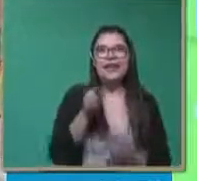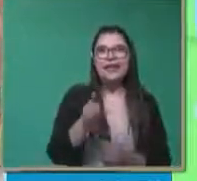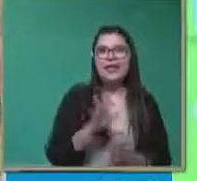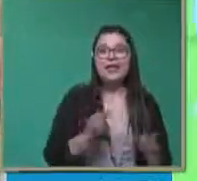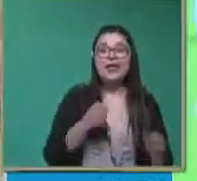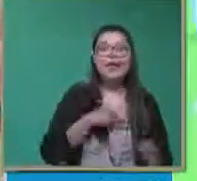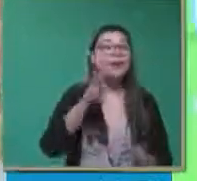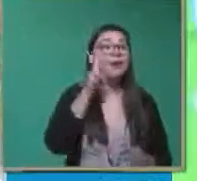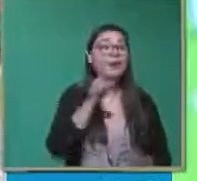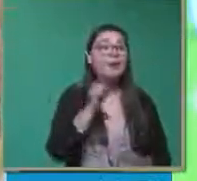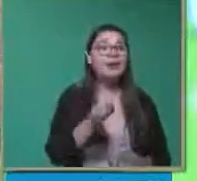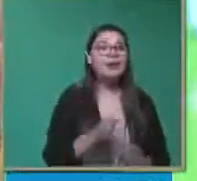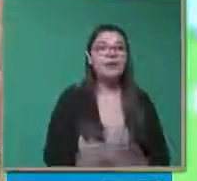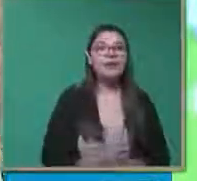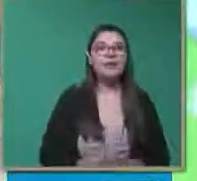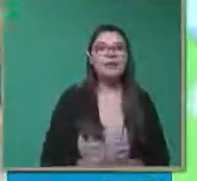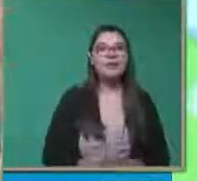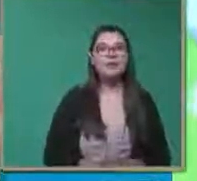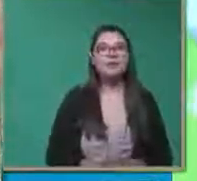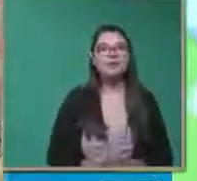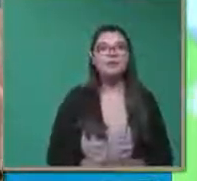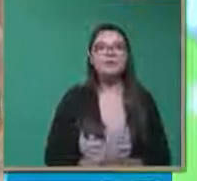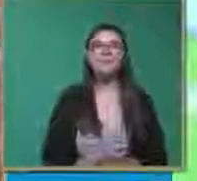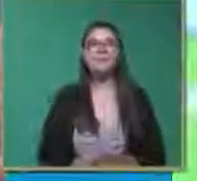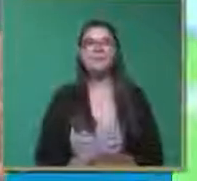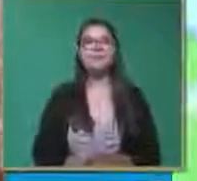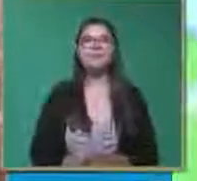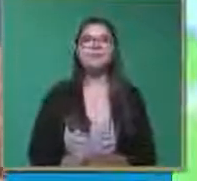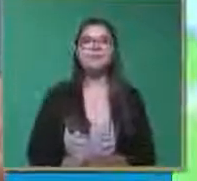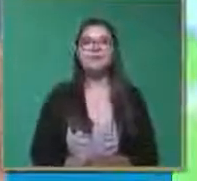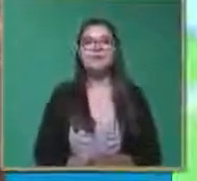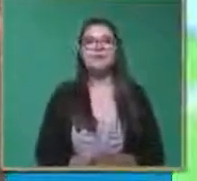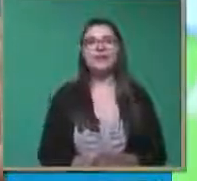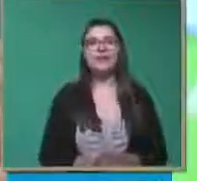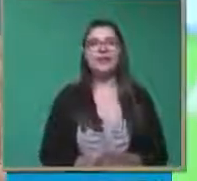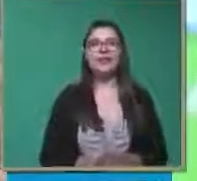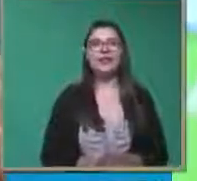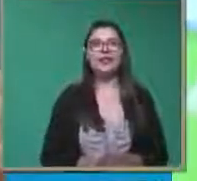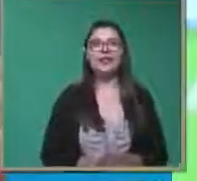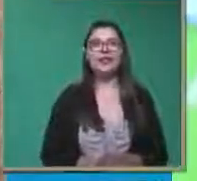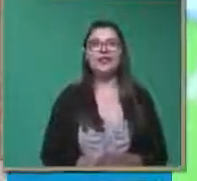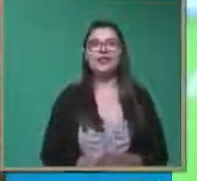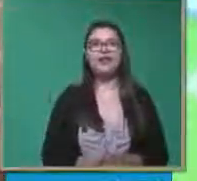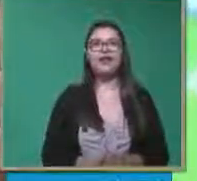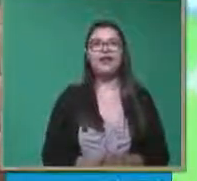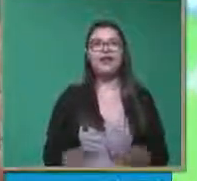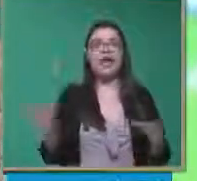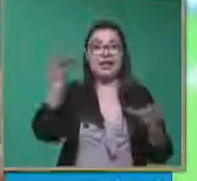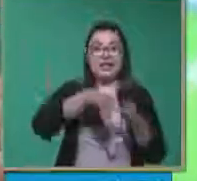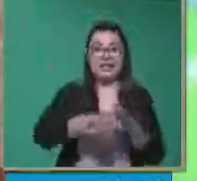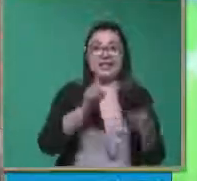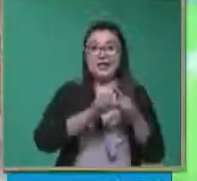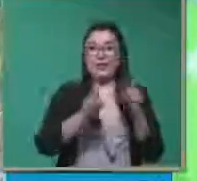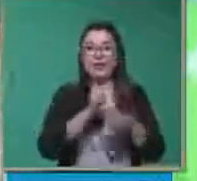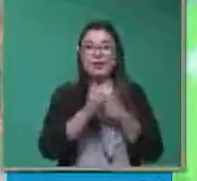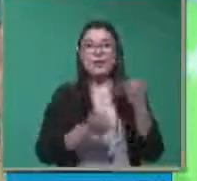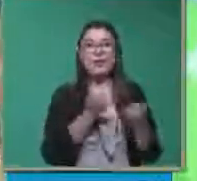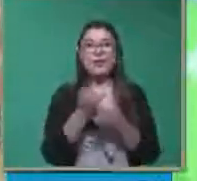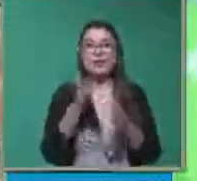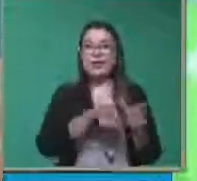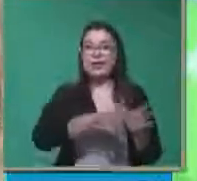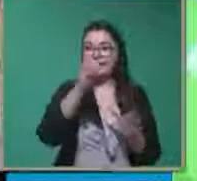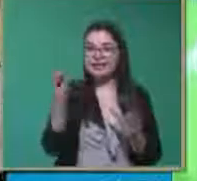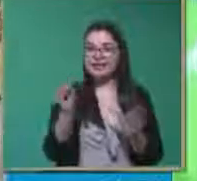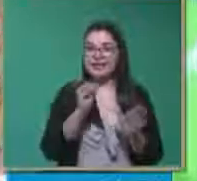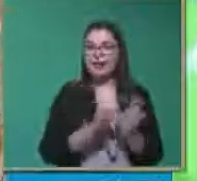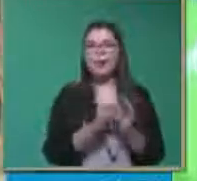mi actuación de la casa de espadas, donde el cual introduzco una muñeca y aparezco mi asistente Heli y luego después la vuelvo a introducir y introduzco espadas para que desaparezca y